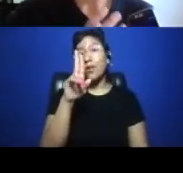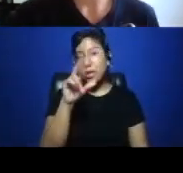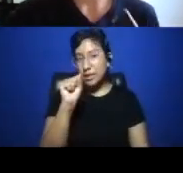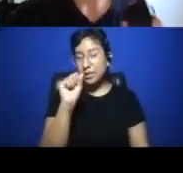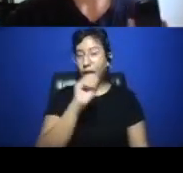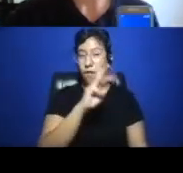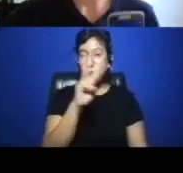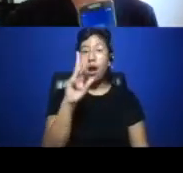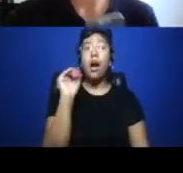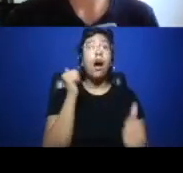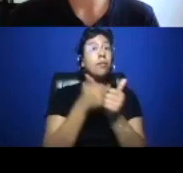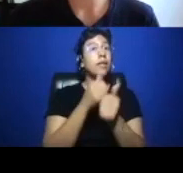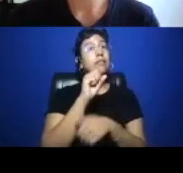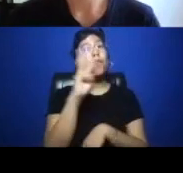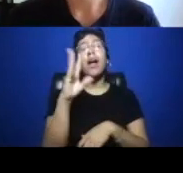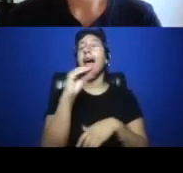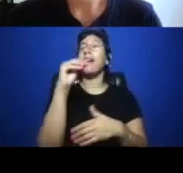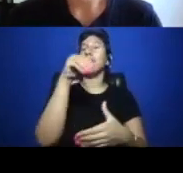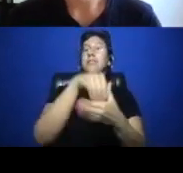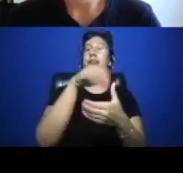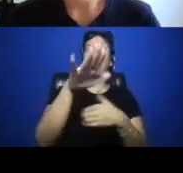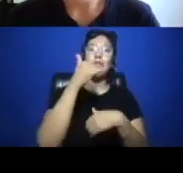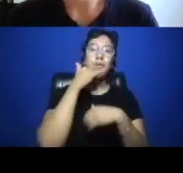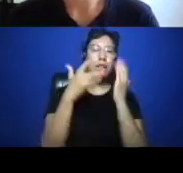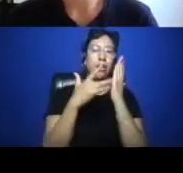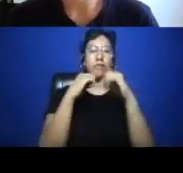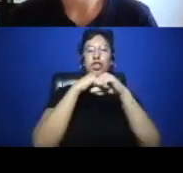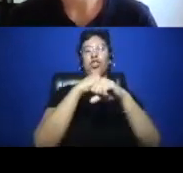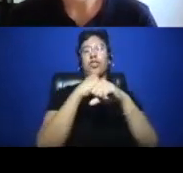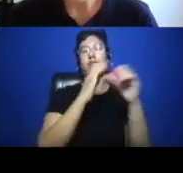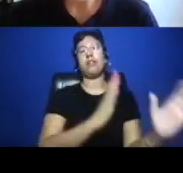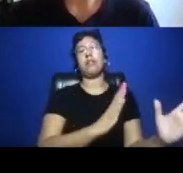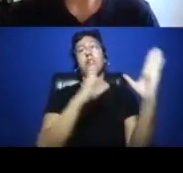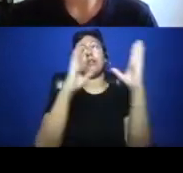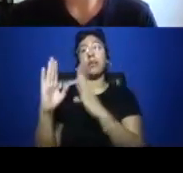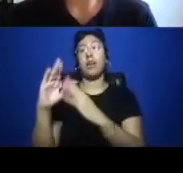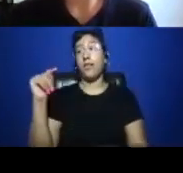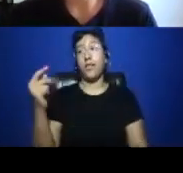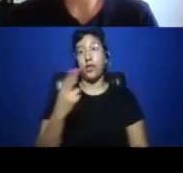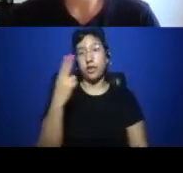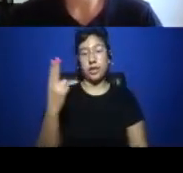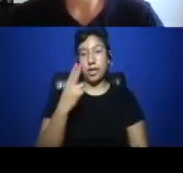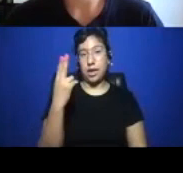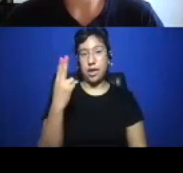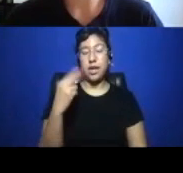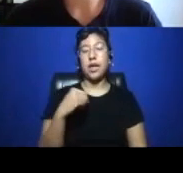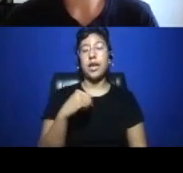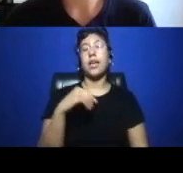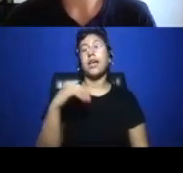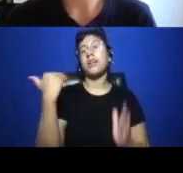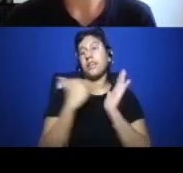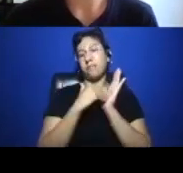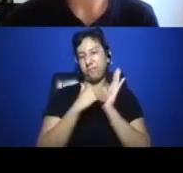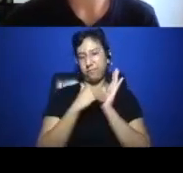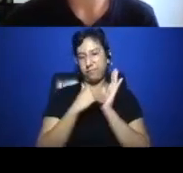Actualizaciones de su software y formas de seguridad que están en tus